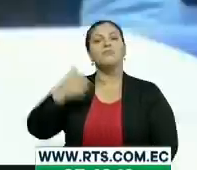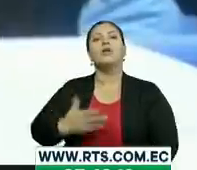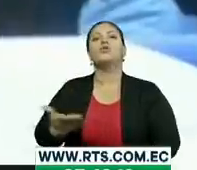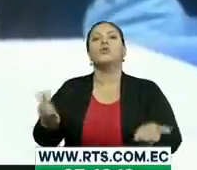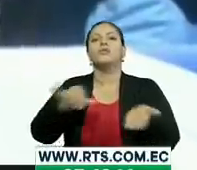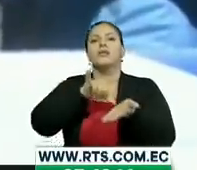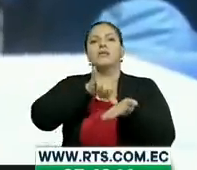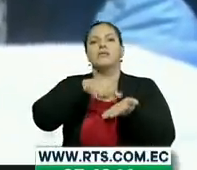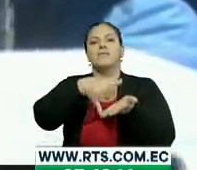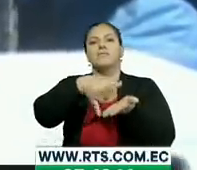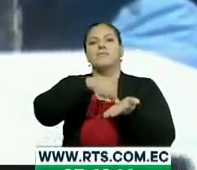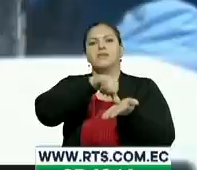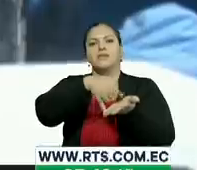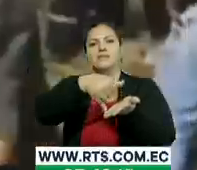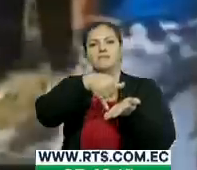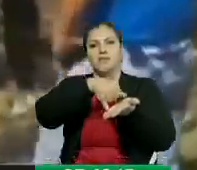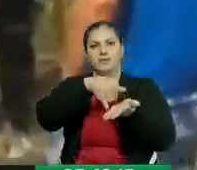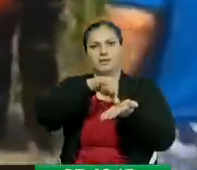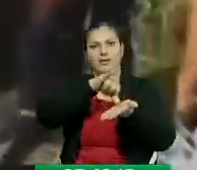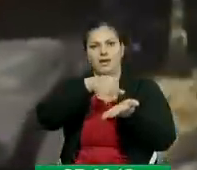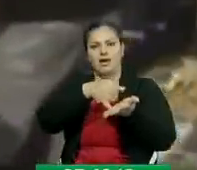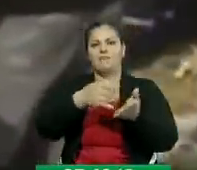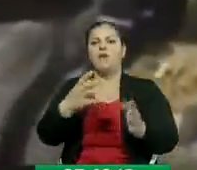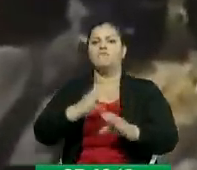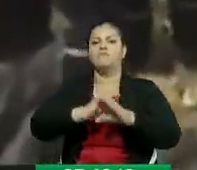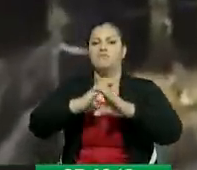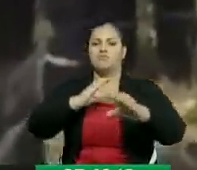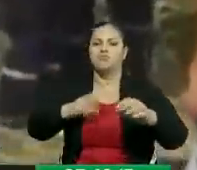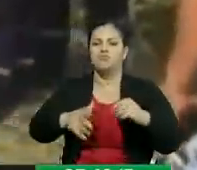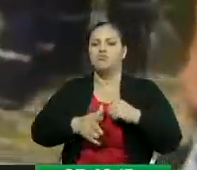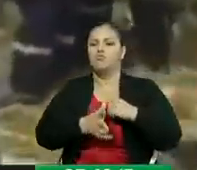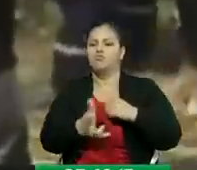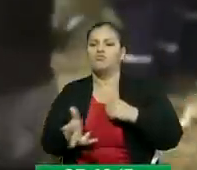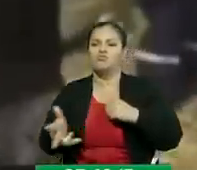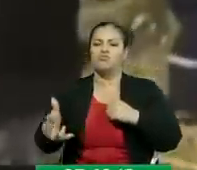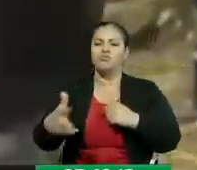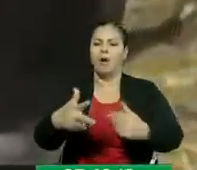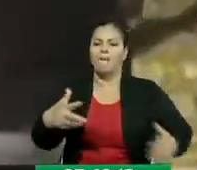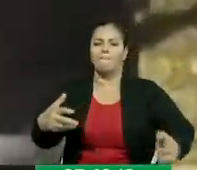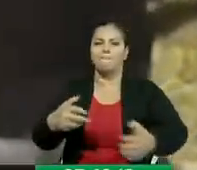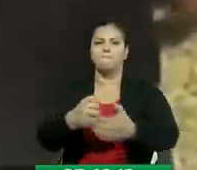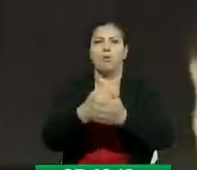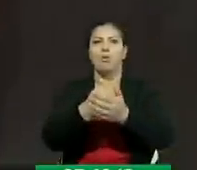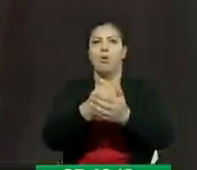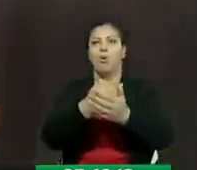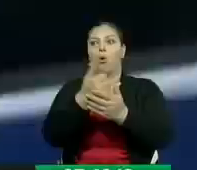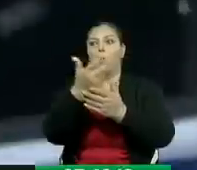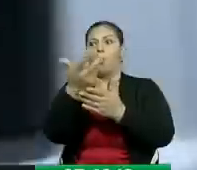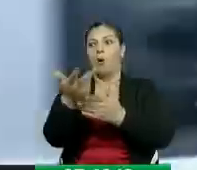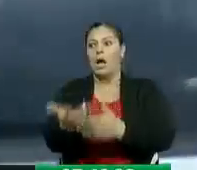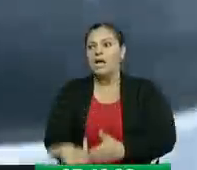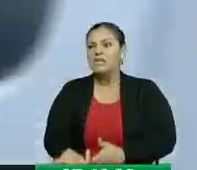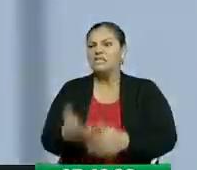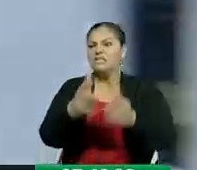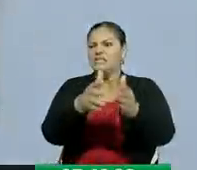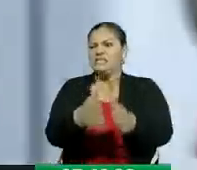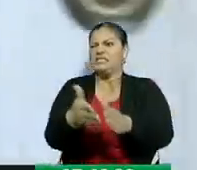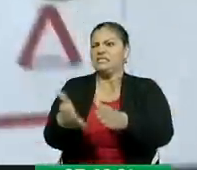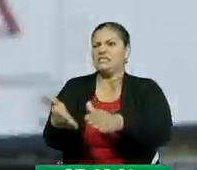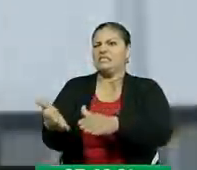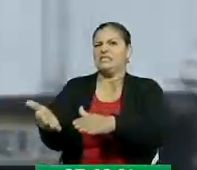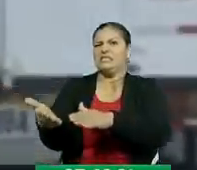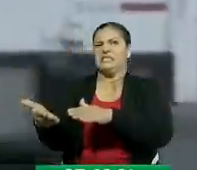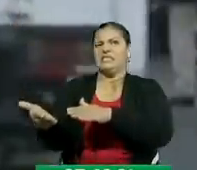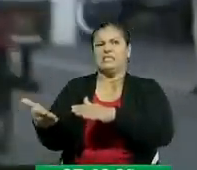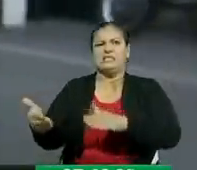Jipijapa-Paján, en un sector denominado la Curva de la Muerte. Un bus de transportación pública perdió pista volcándose desplomándose en cuestión de segundos.